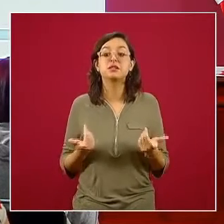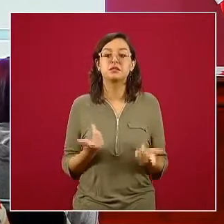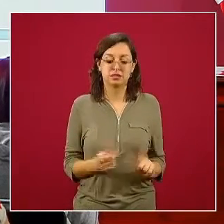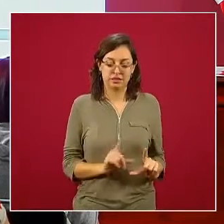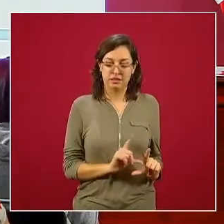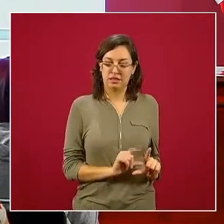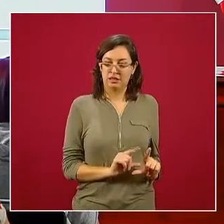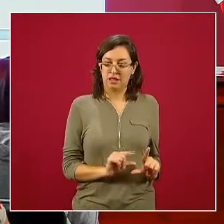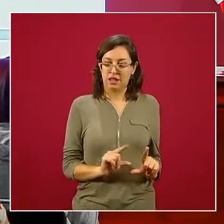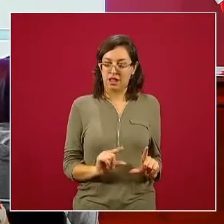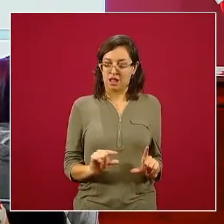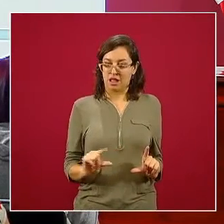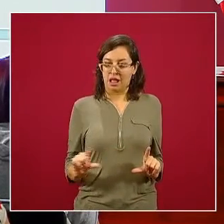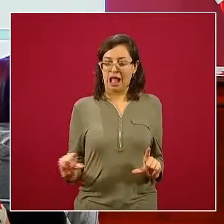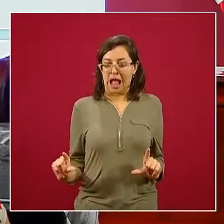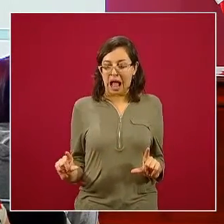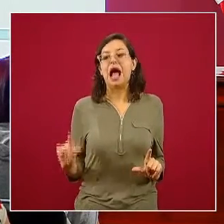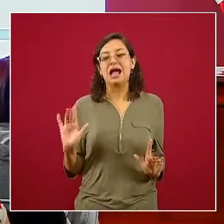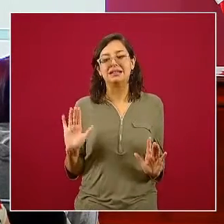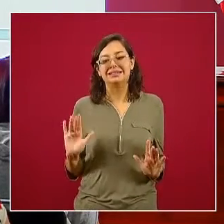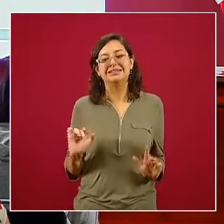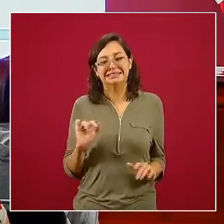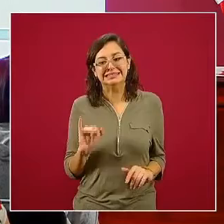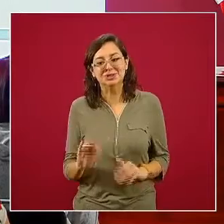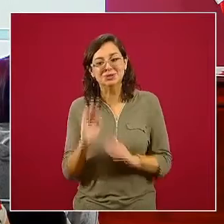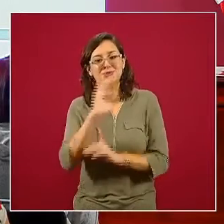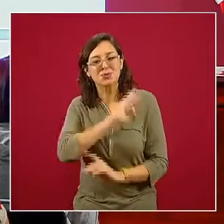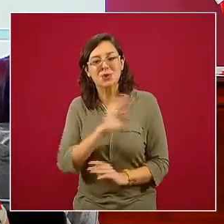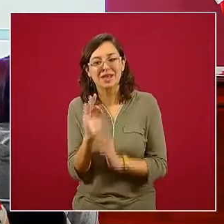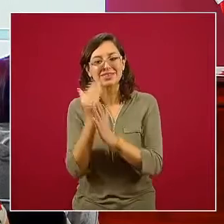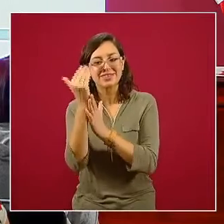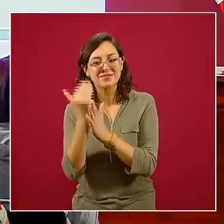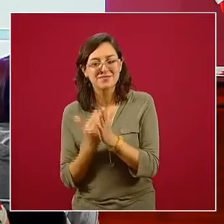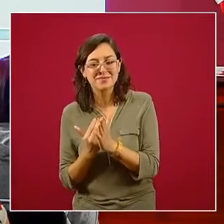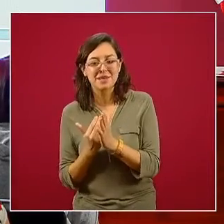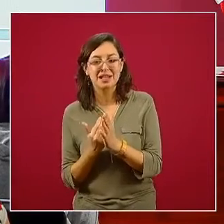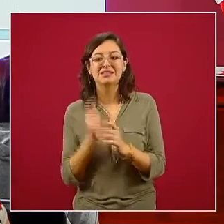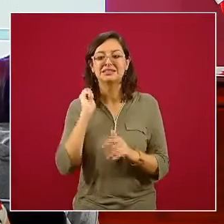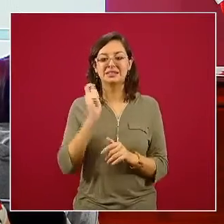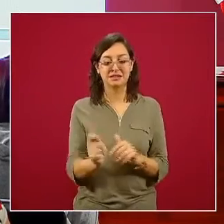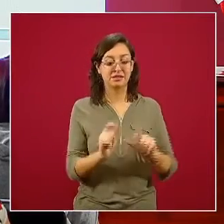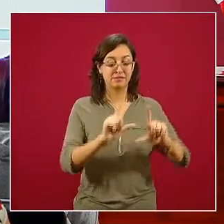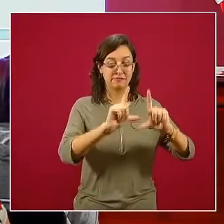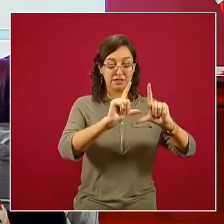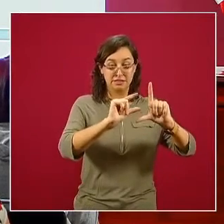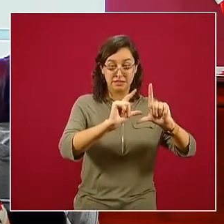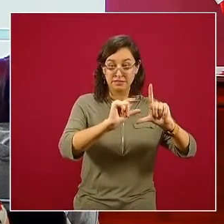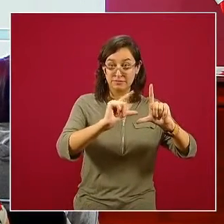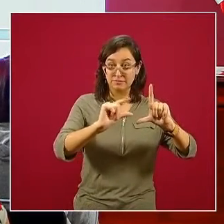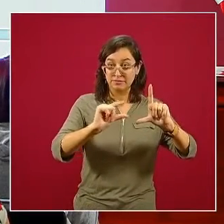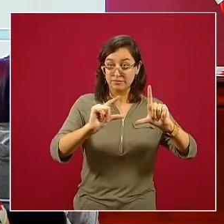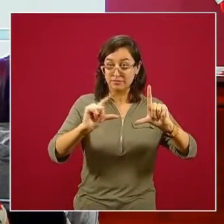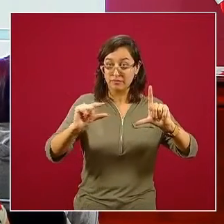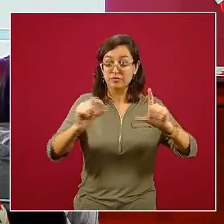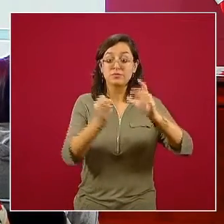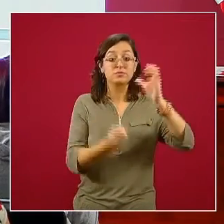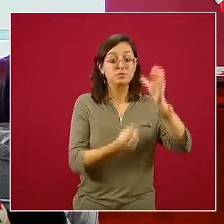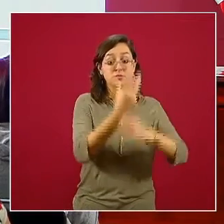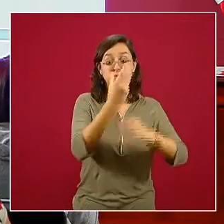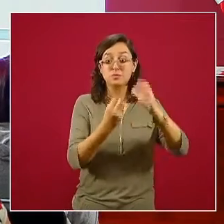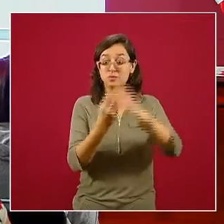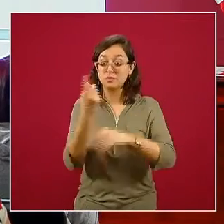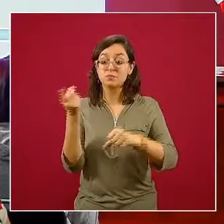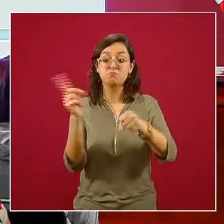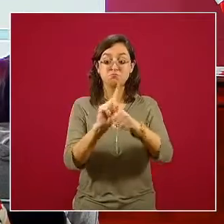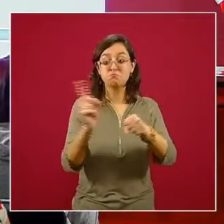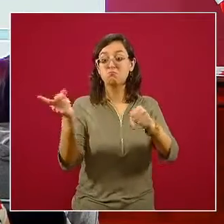nuevos, esta sí puede empezar a disminuir, es decir, la altura de estas columnas, que son los casos nuevos diarios